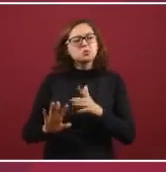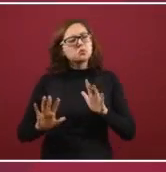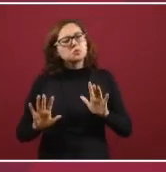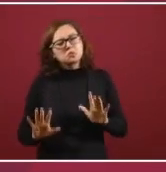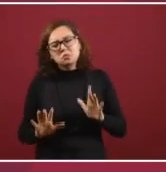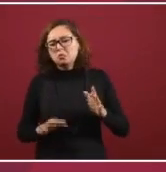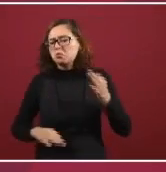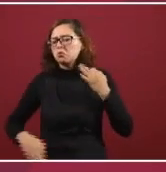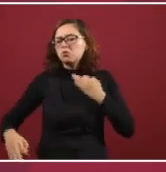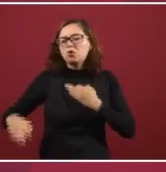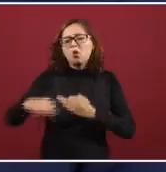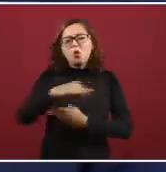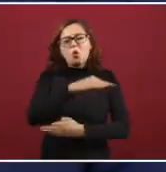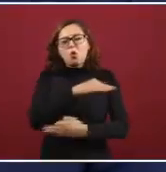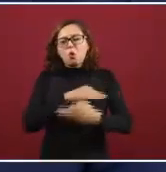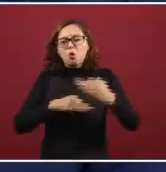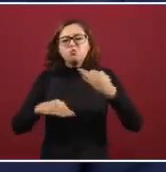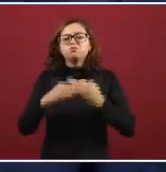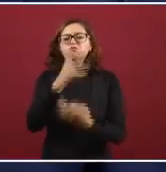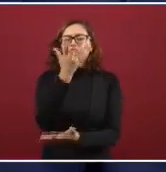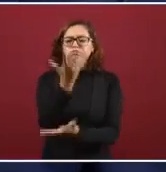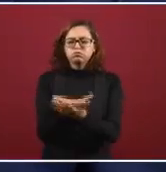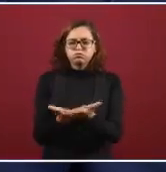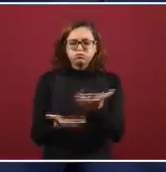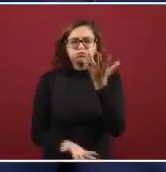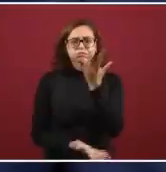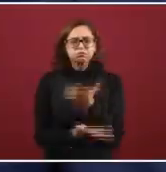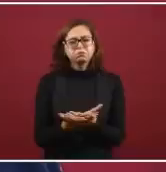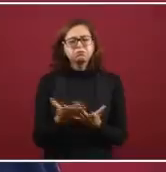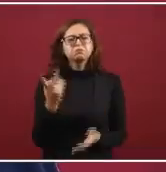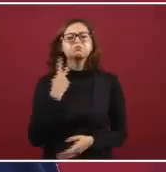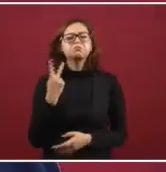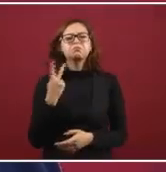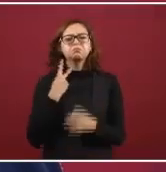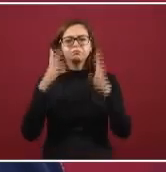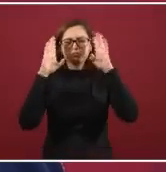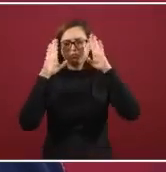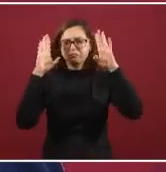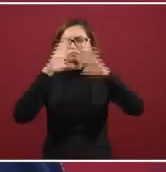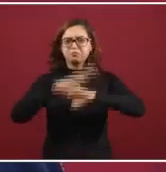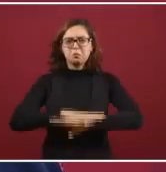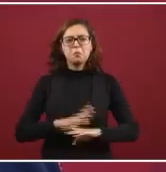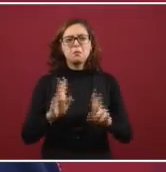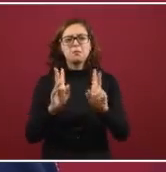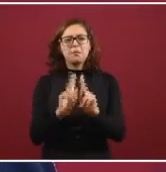actuando con mucha urbanidad política,